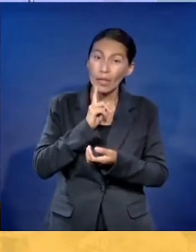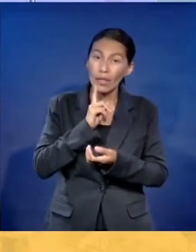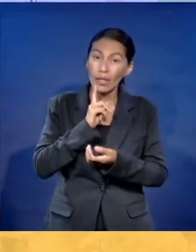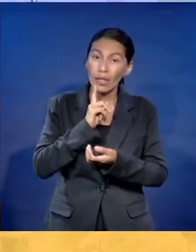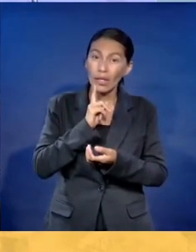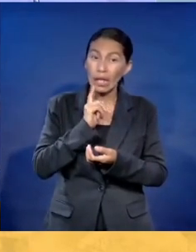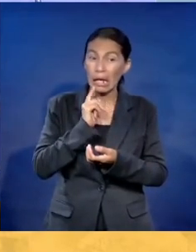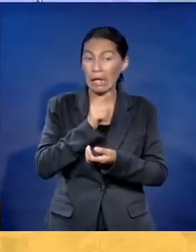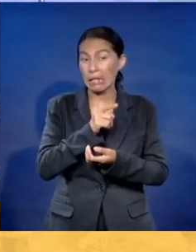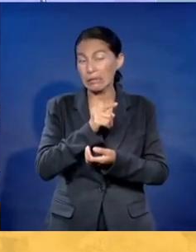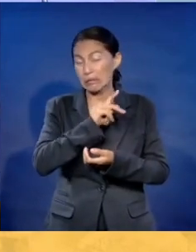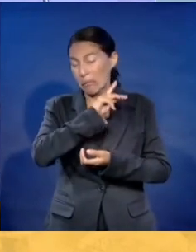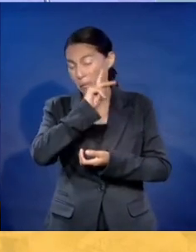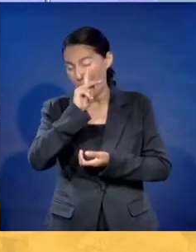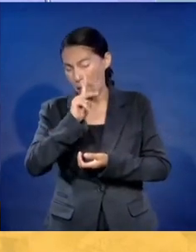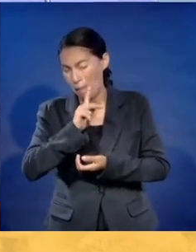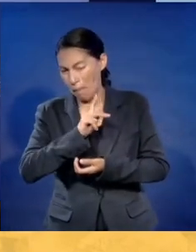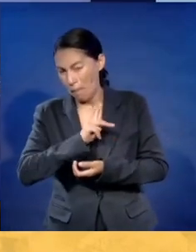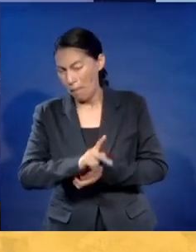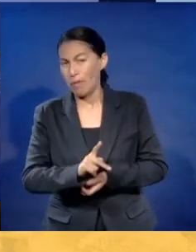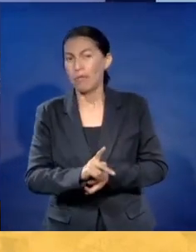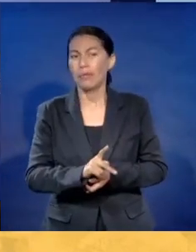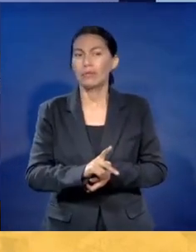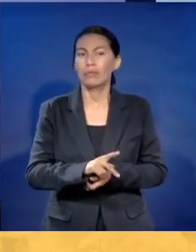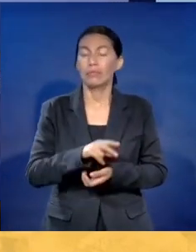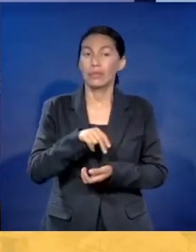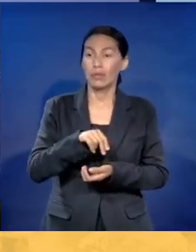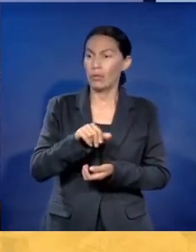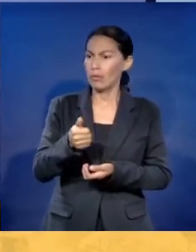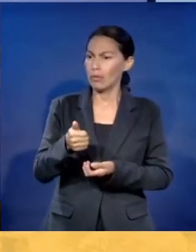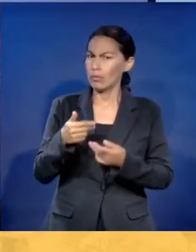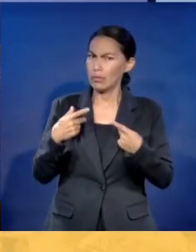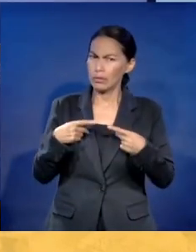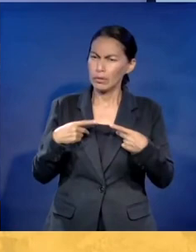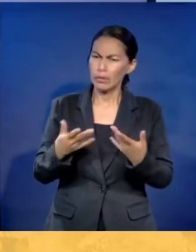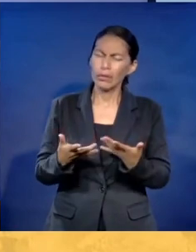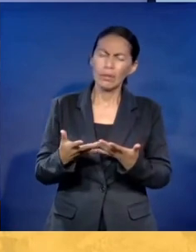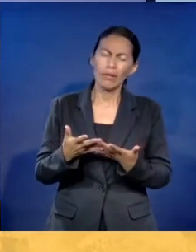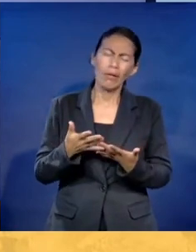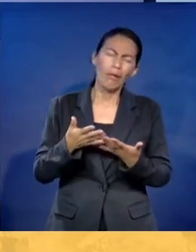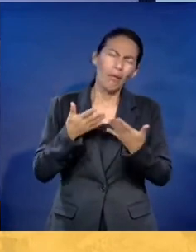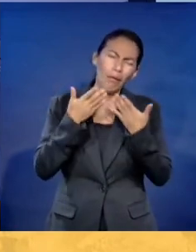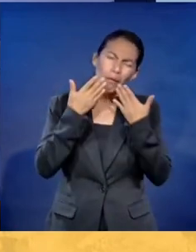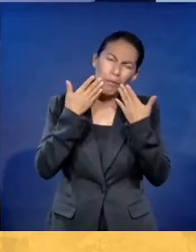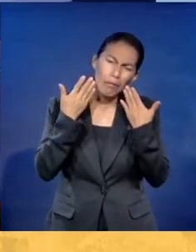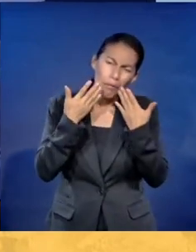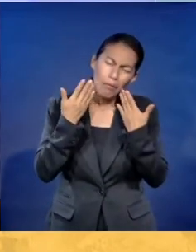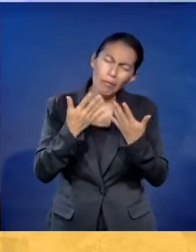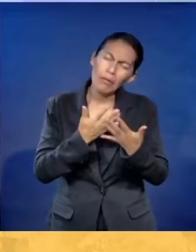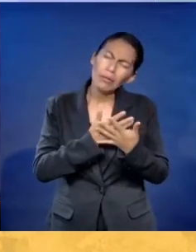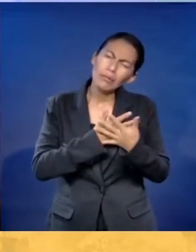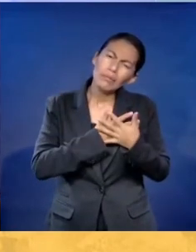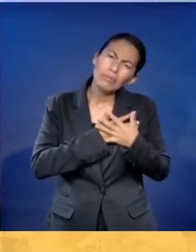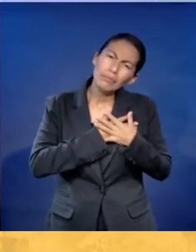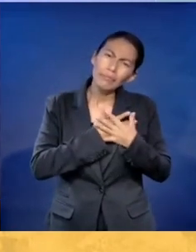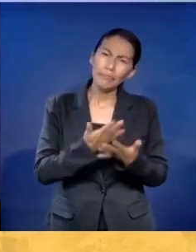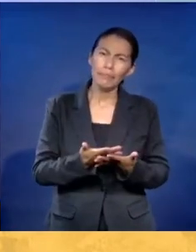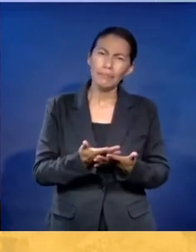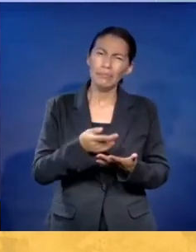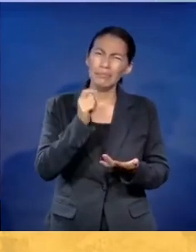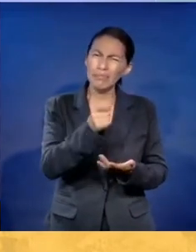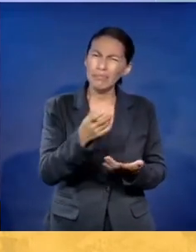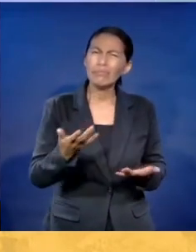es lo peor del mundo a veces en su dolor pero hablas con la otra persona y es un pan qué es lo que